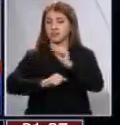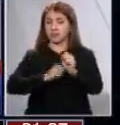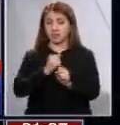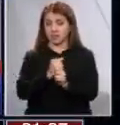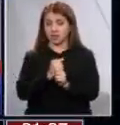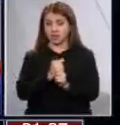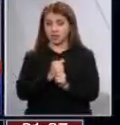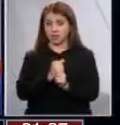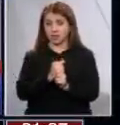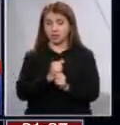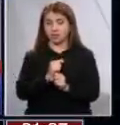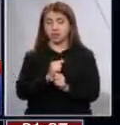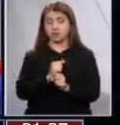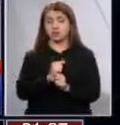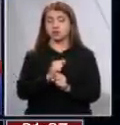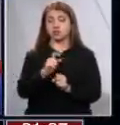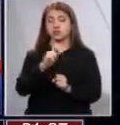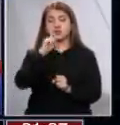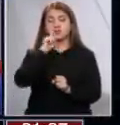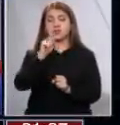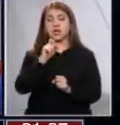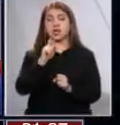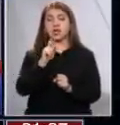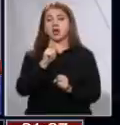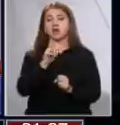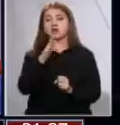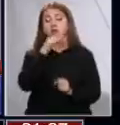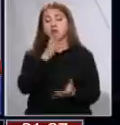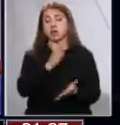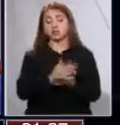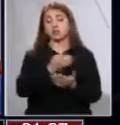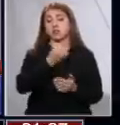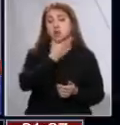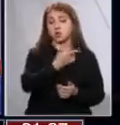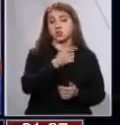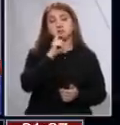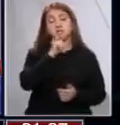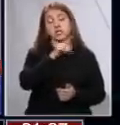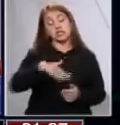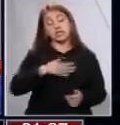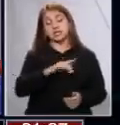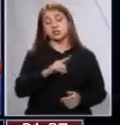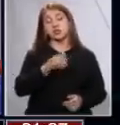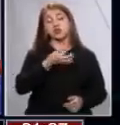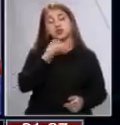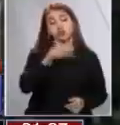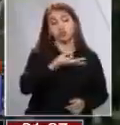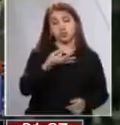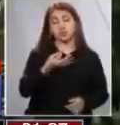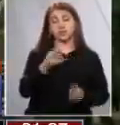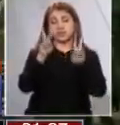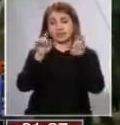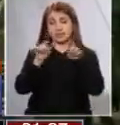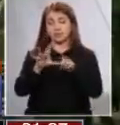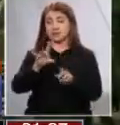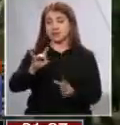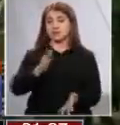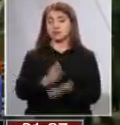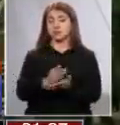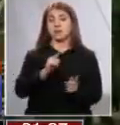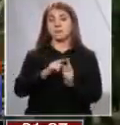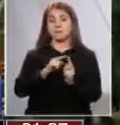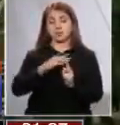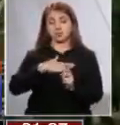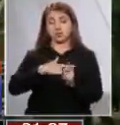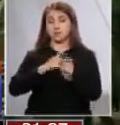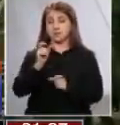se abre entonces la puerta para una impunidad en el caso, al no haber obligación de denuncia? Lo que pasa es que en este caso es la decisión personal